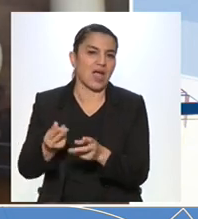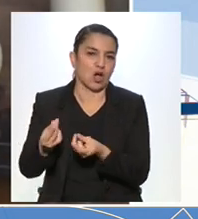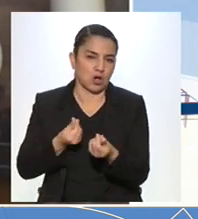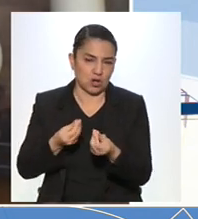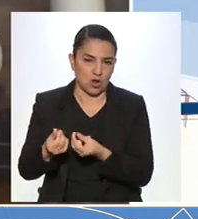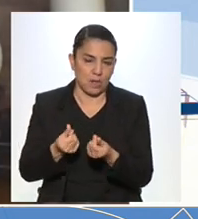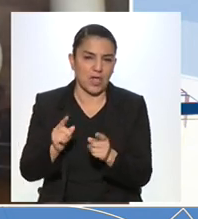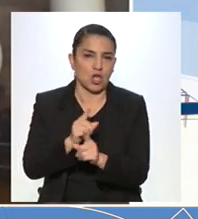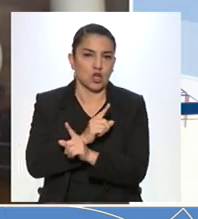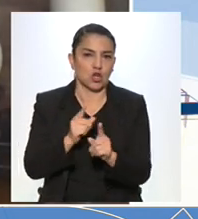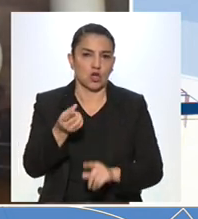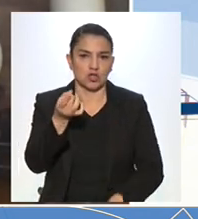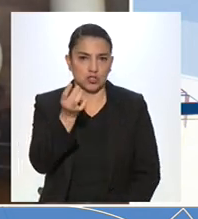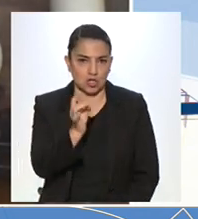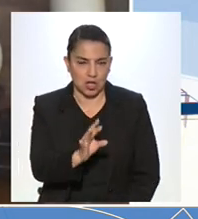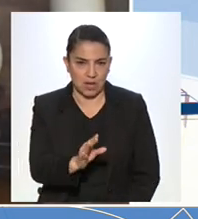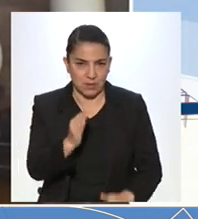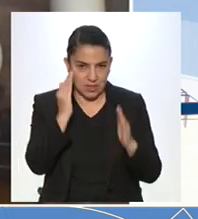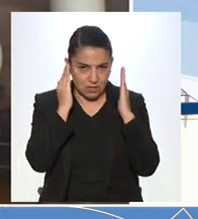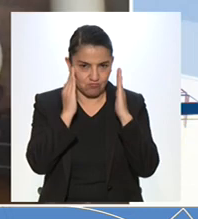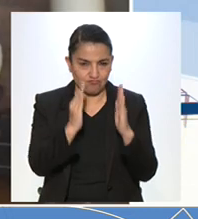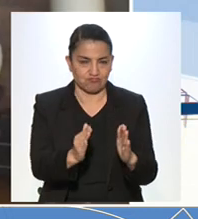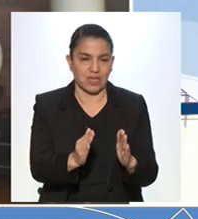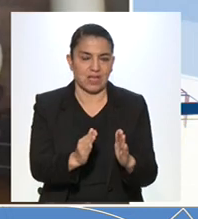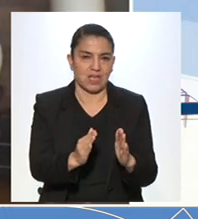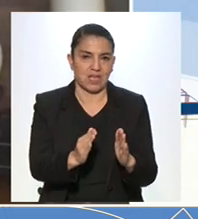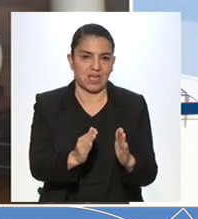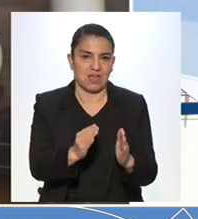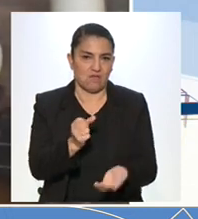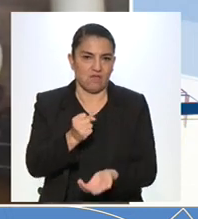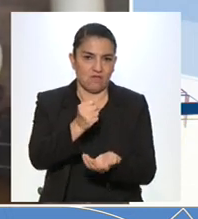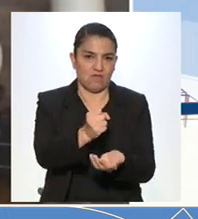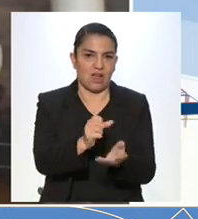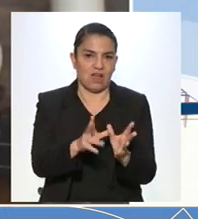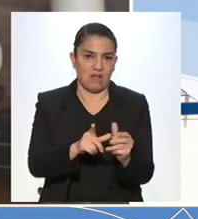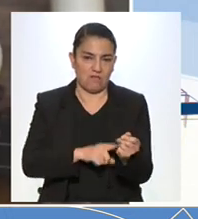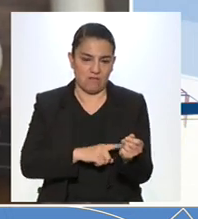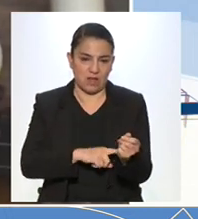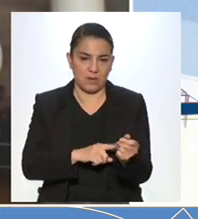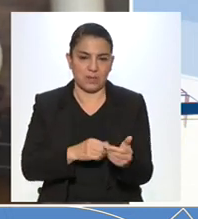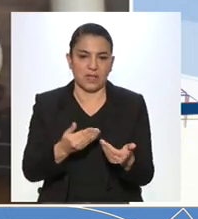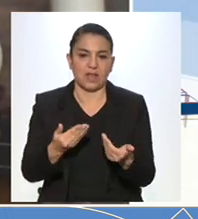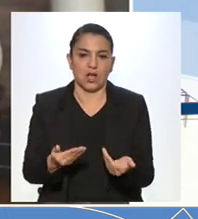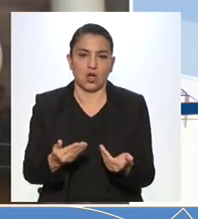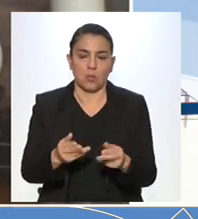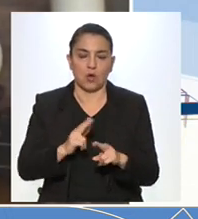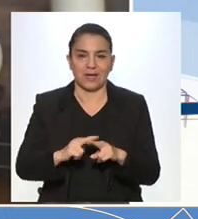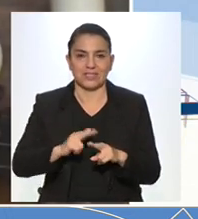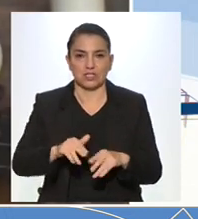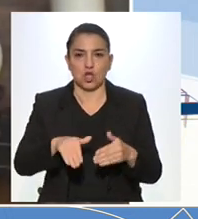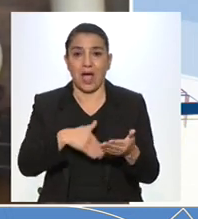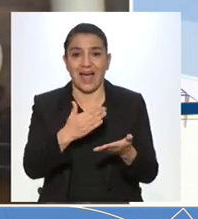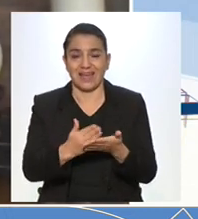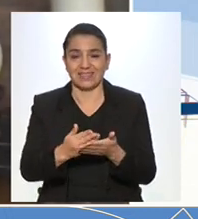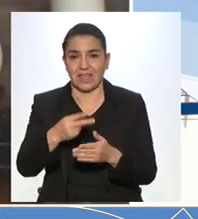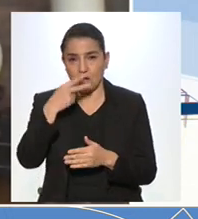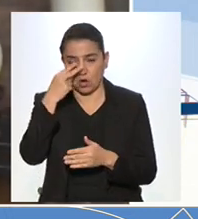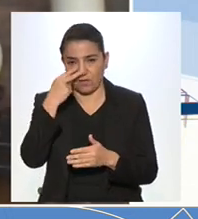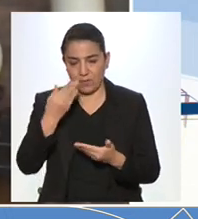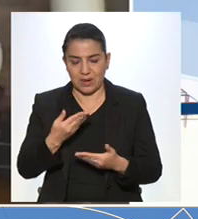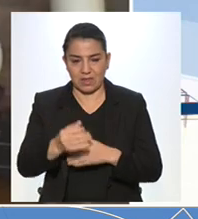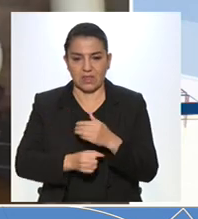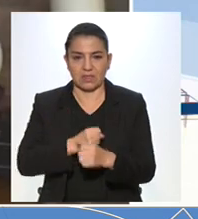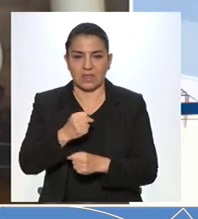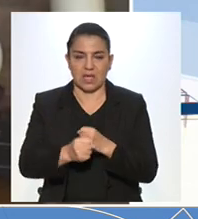y no solamente directamente al bolsillo de la familia, como está extendido hoy día hasta noviembre. Y eso está claramente está marcado por el